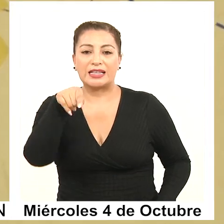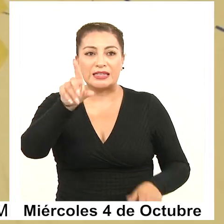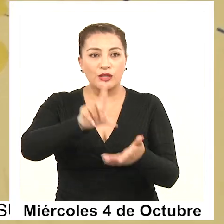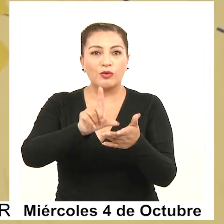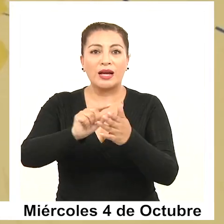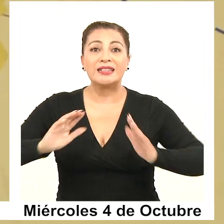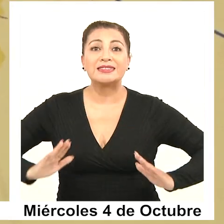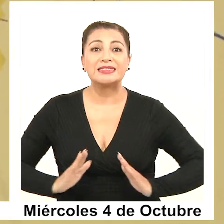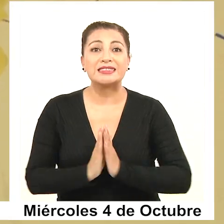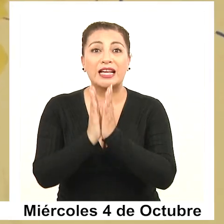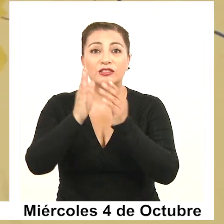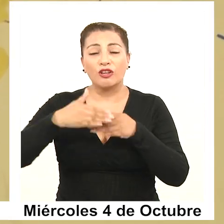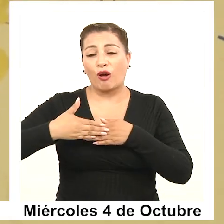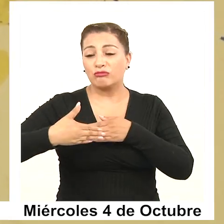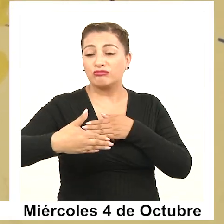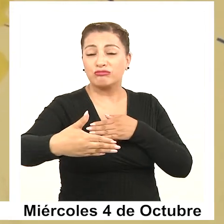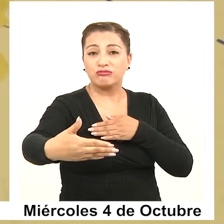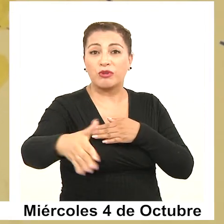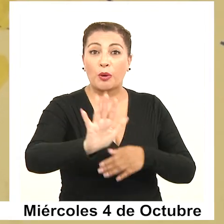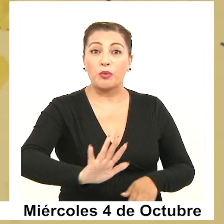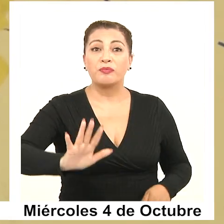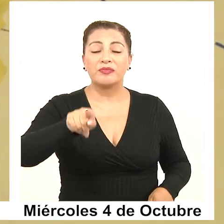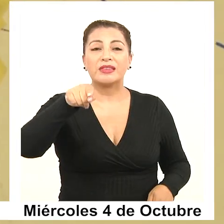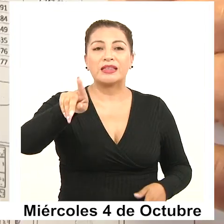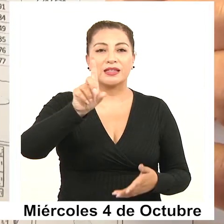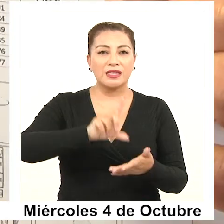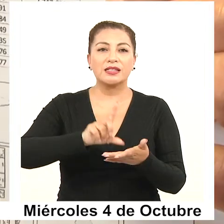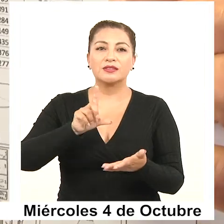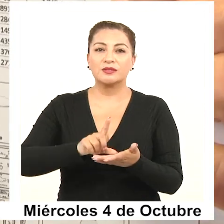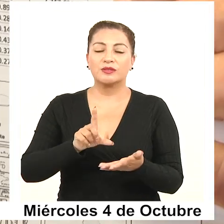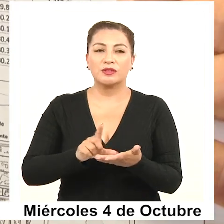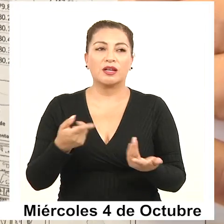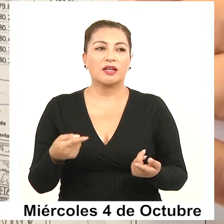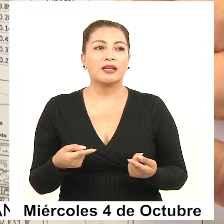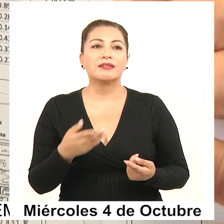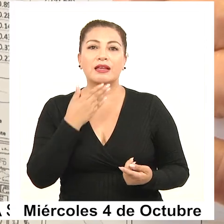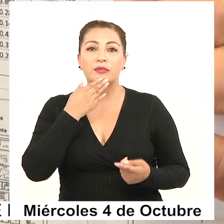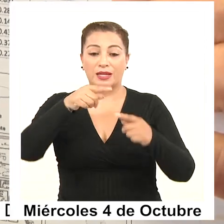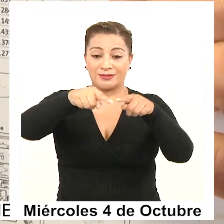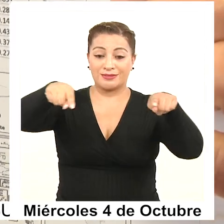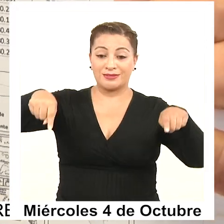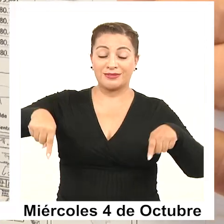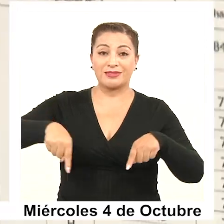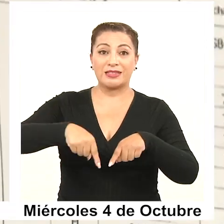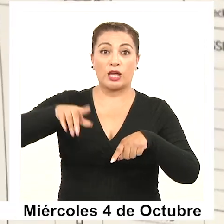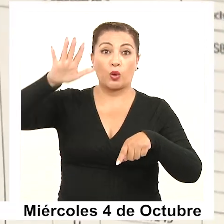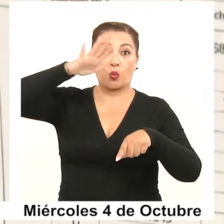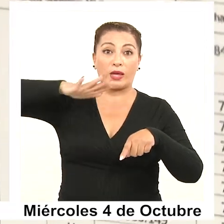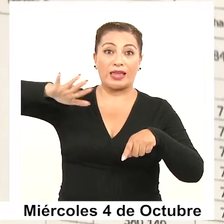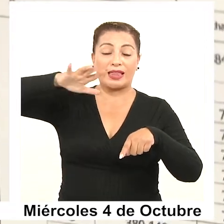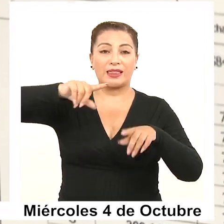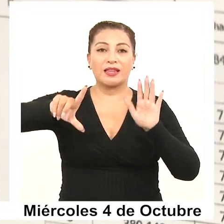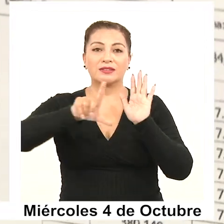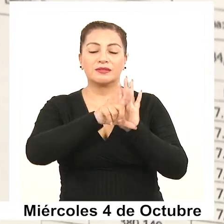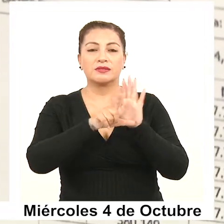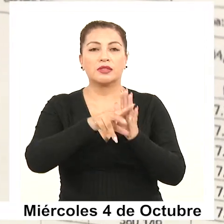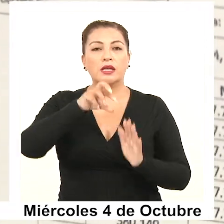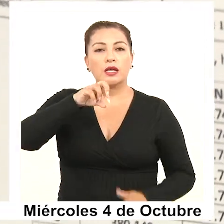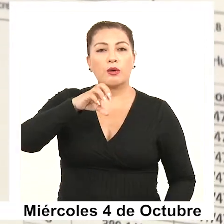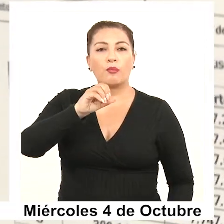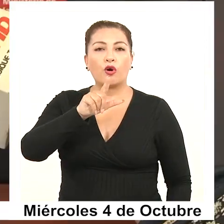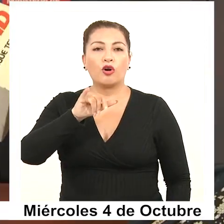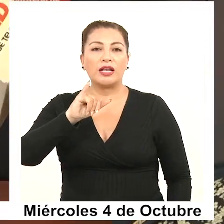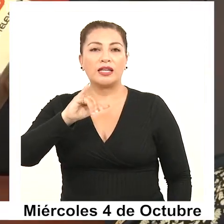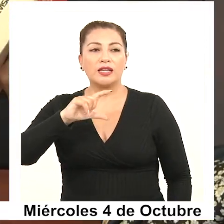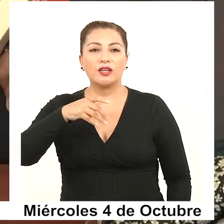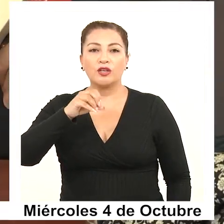pueda ser sostenible en el tiempo es el área que cubre el polígono autorizado por ley. El polígono se